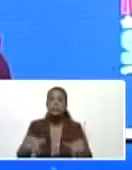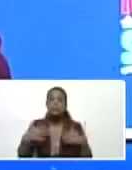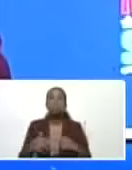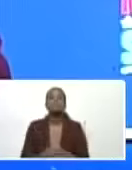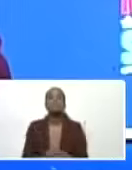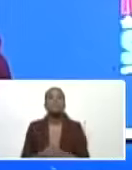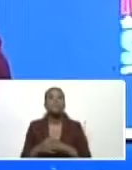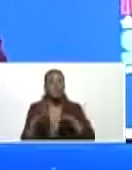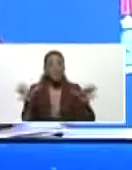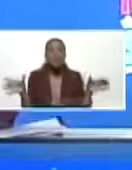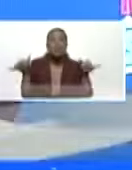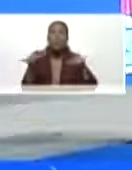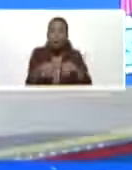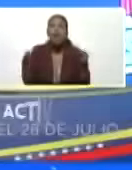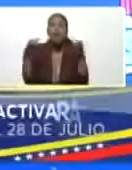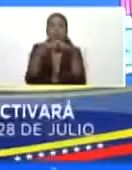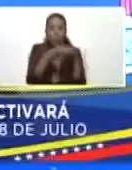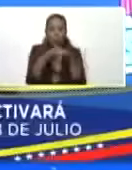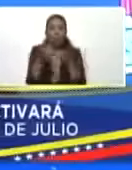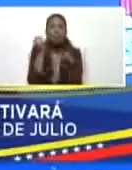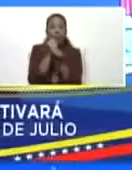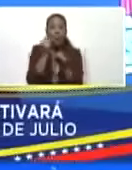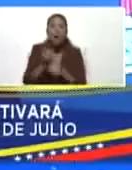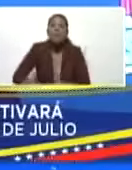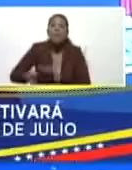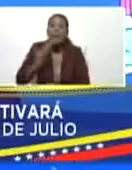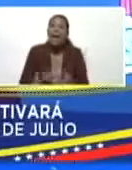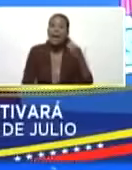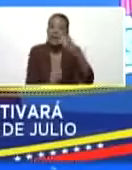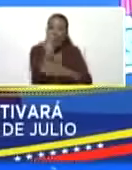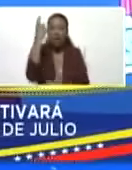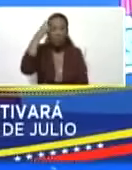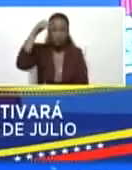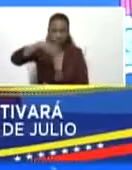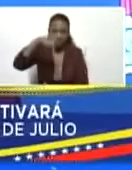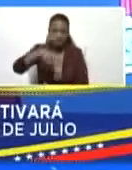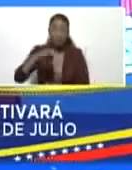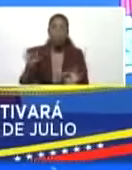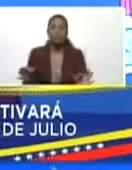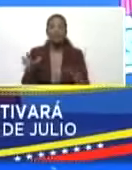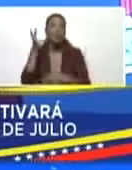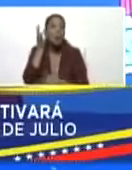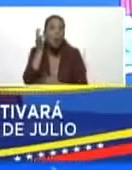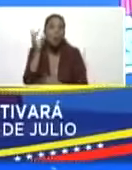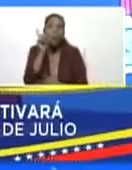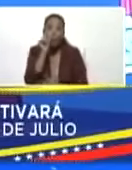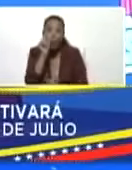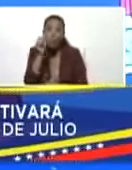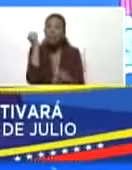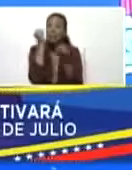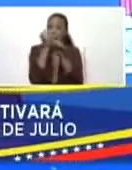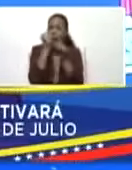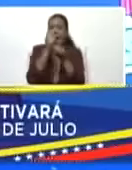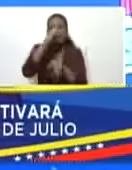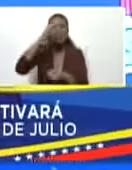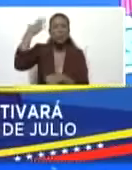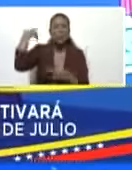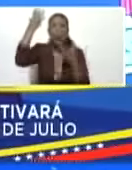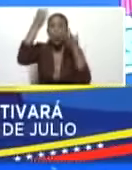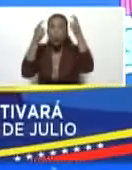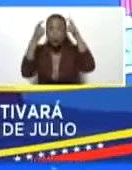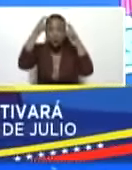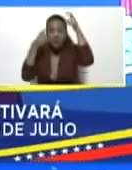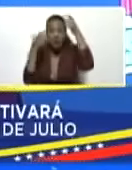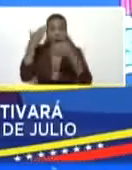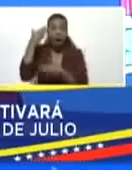Igualmente en este equipo tan importante de mujeres y de hombres que trabajaron con el comandante